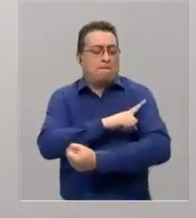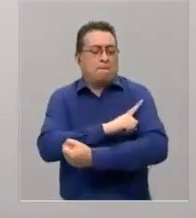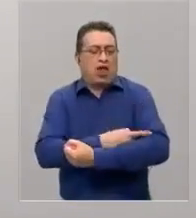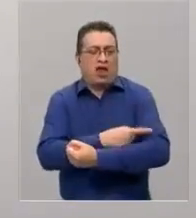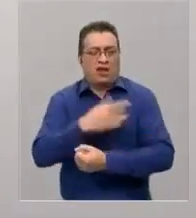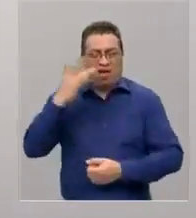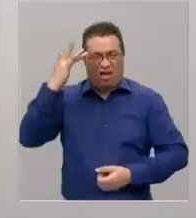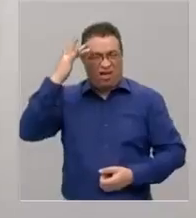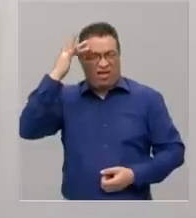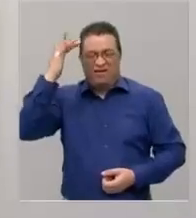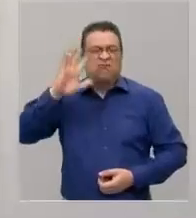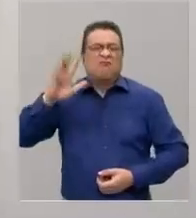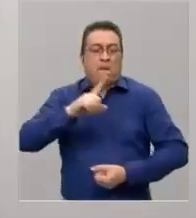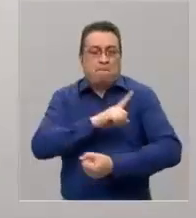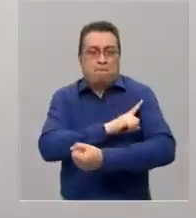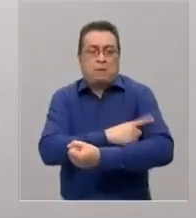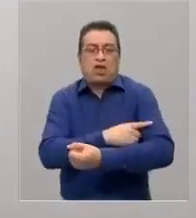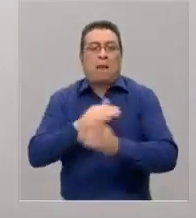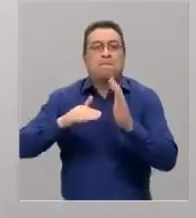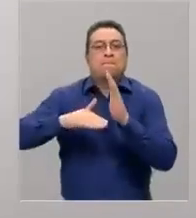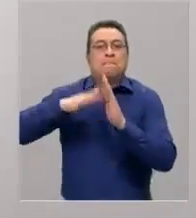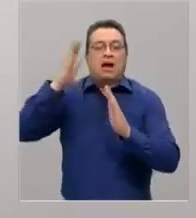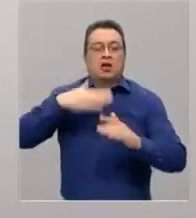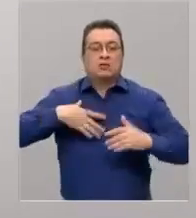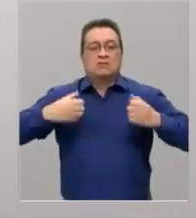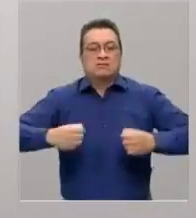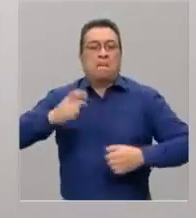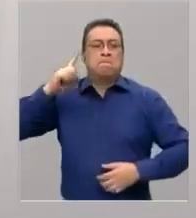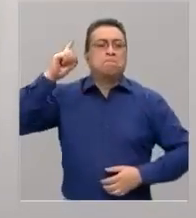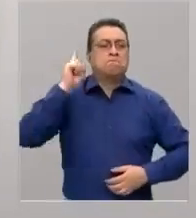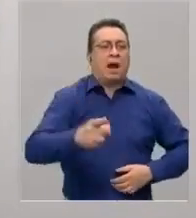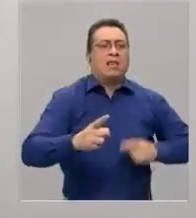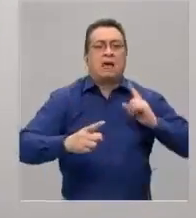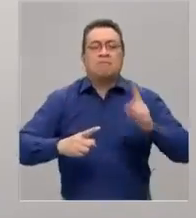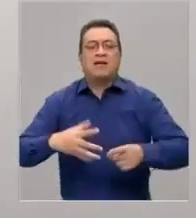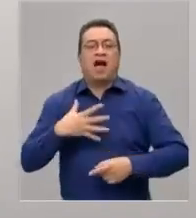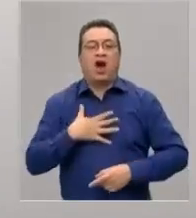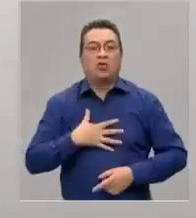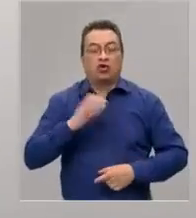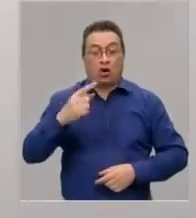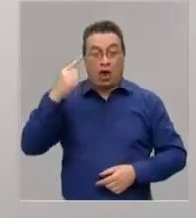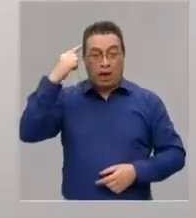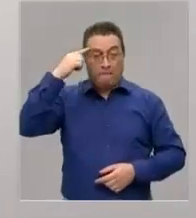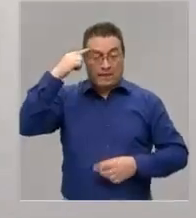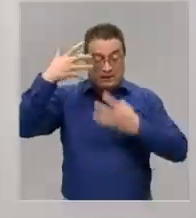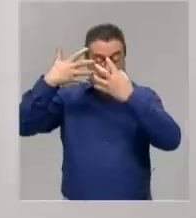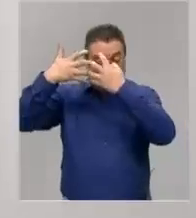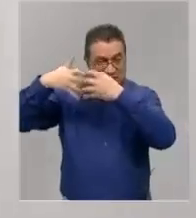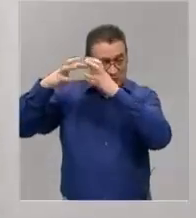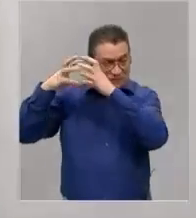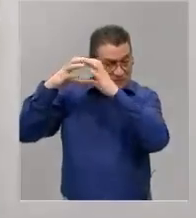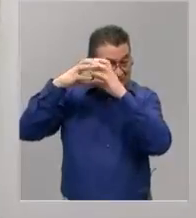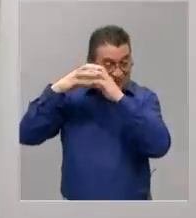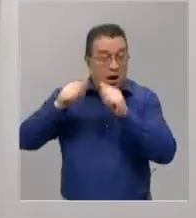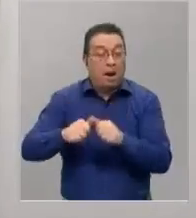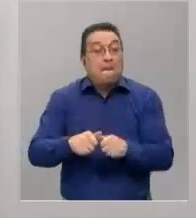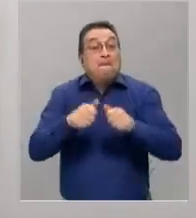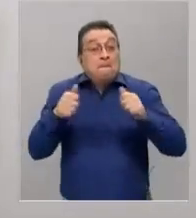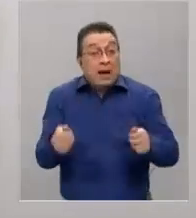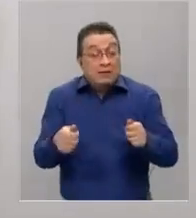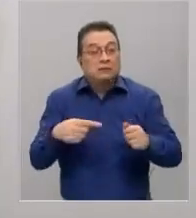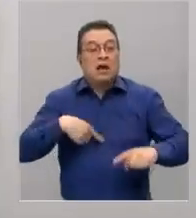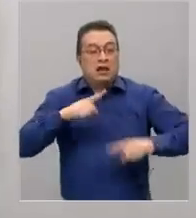razón muchas veces. Acá lo que importa es el imponerse, no solamente desde sus pensamientos, sino que ya ha llevado acciones